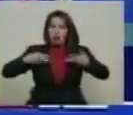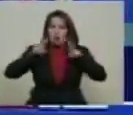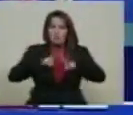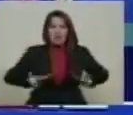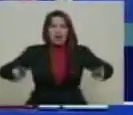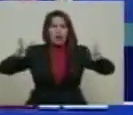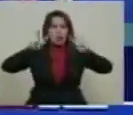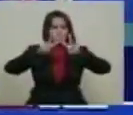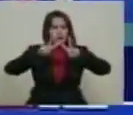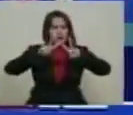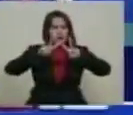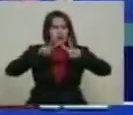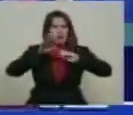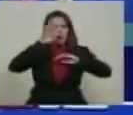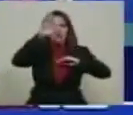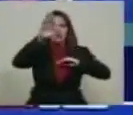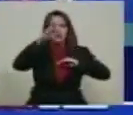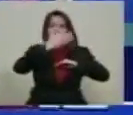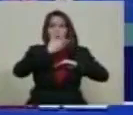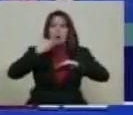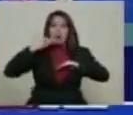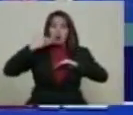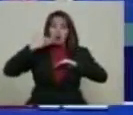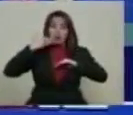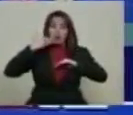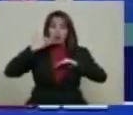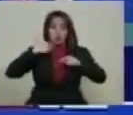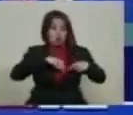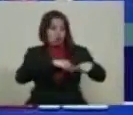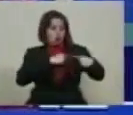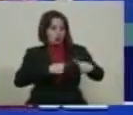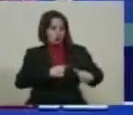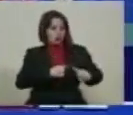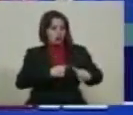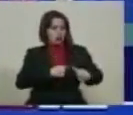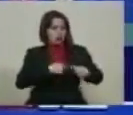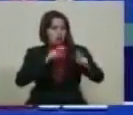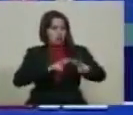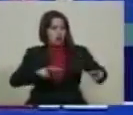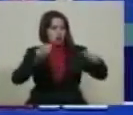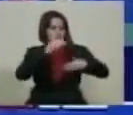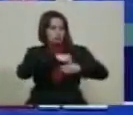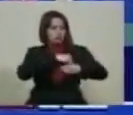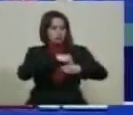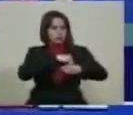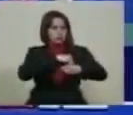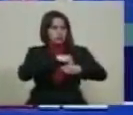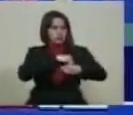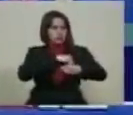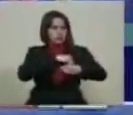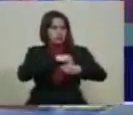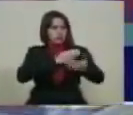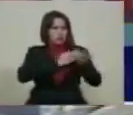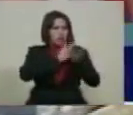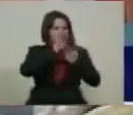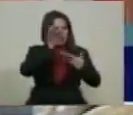valores y futuro en tierra fértil, en corazones fértiles. Hoy podemos